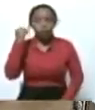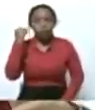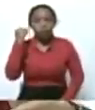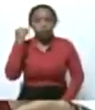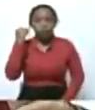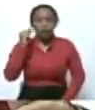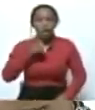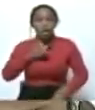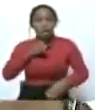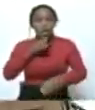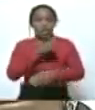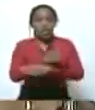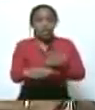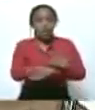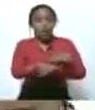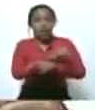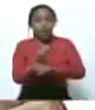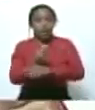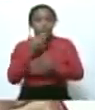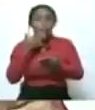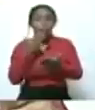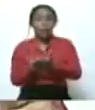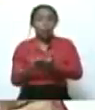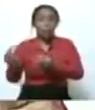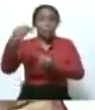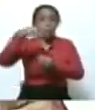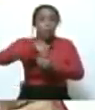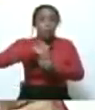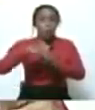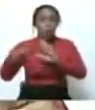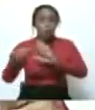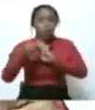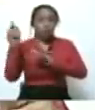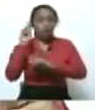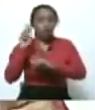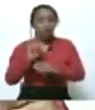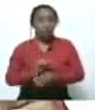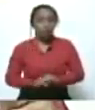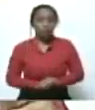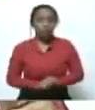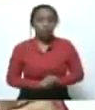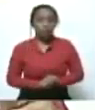a ir por aquellos que han pedido invasión contra Venezuela.